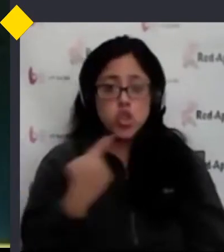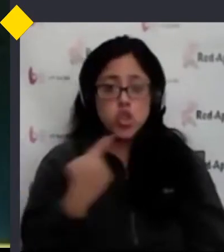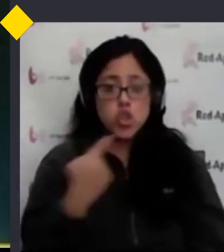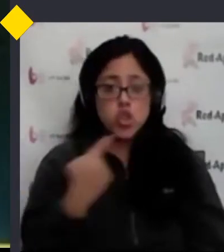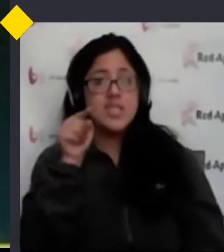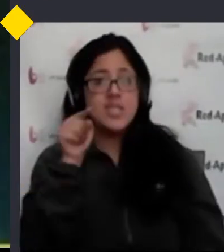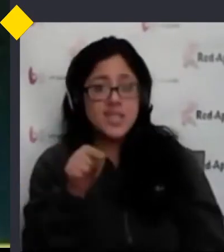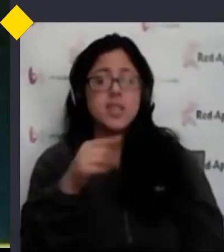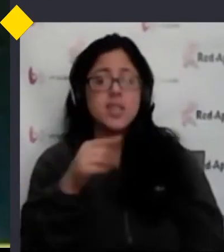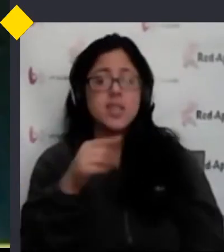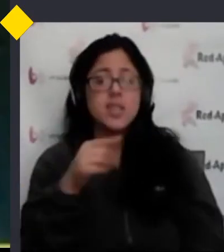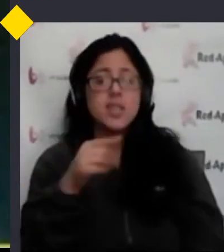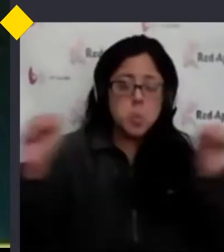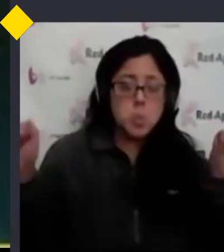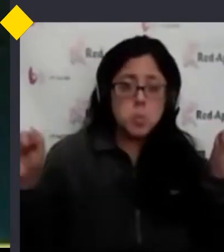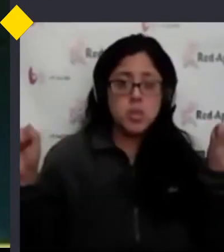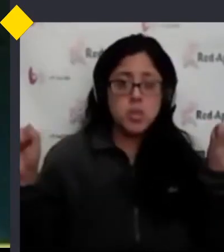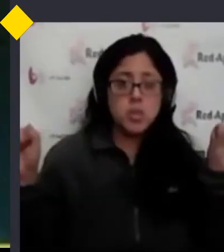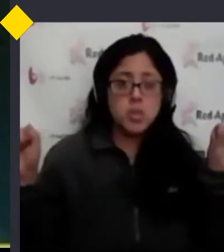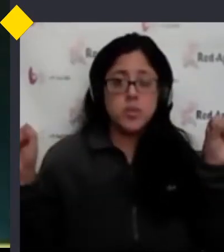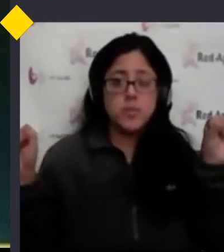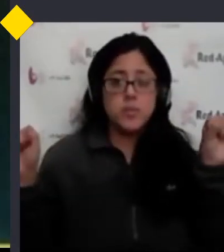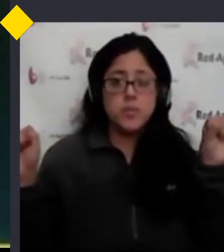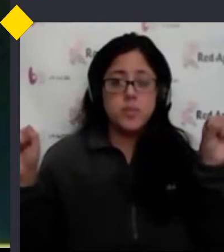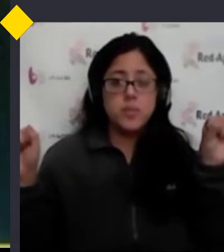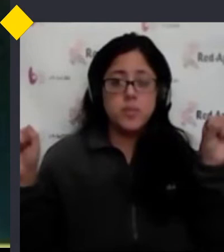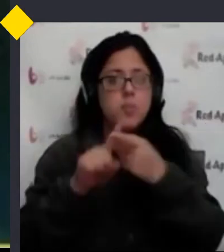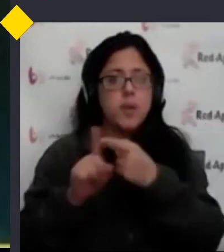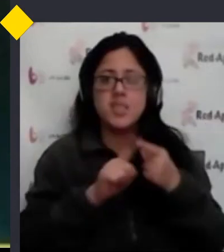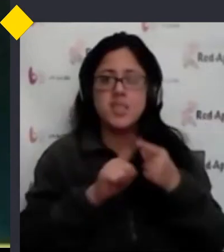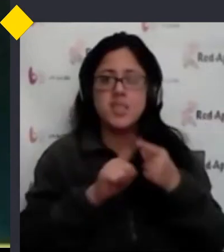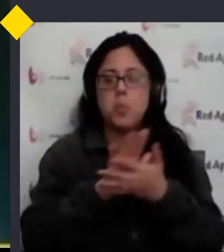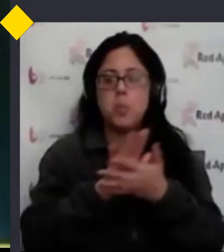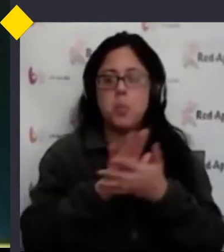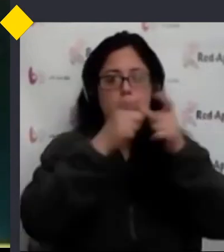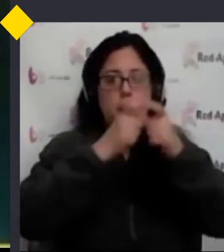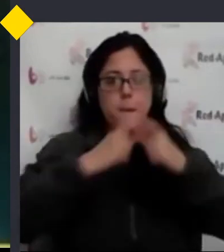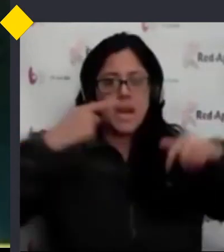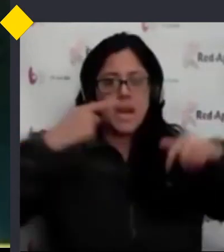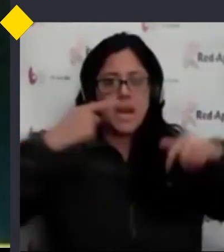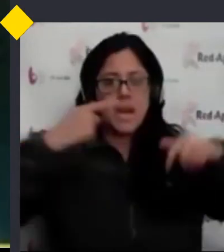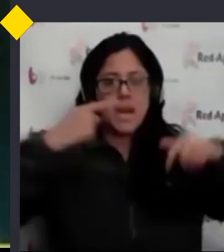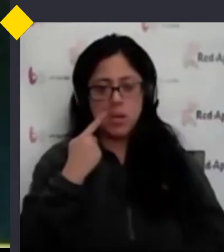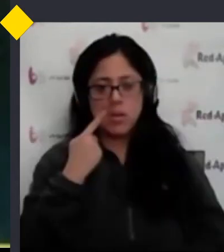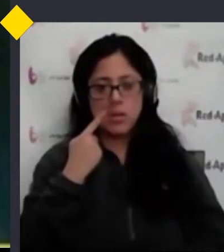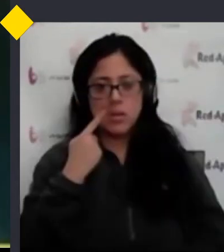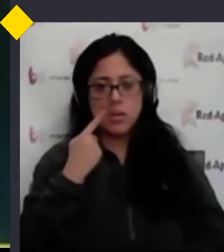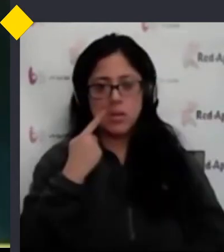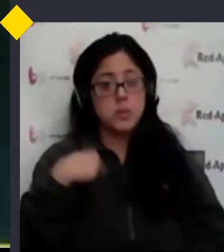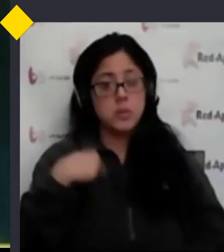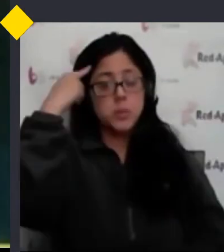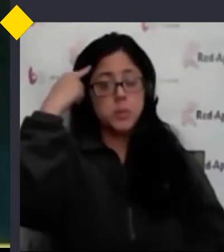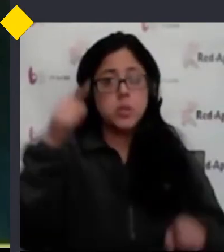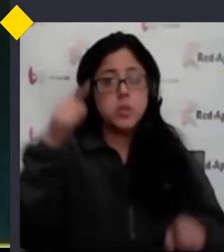comprometido a no participar en paneles de hombres, por ejemplo, yo creo que tenemos que encontrar alguna forma de también un